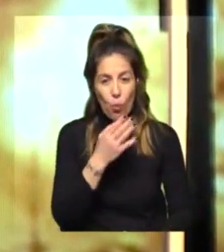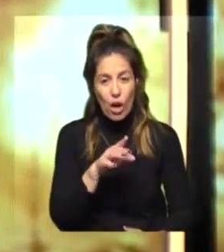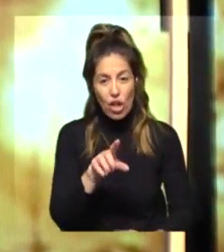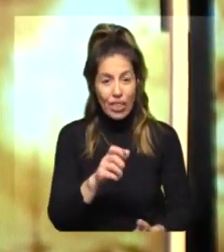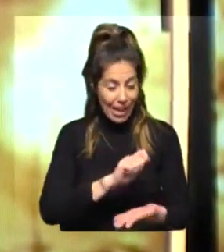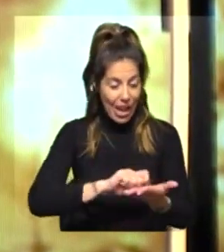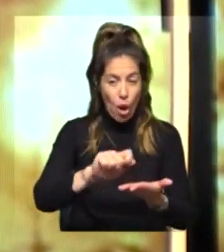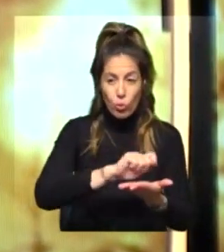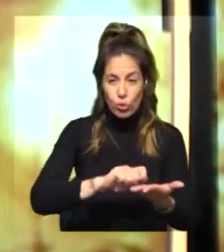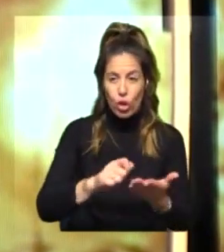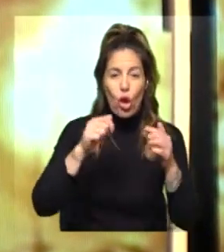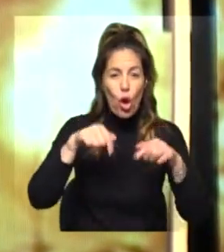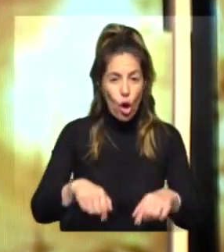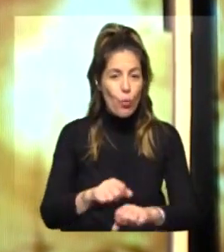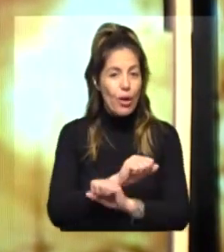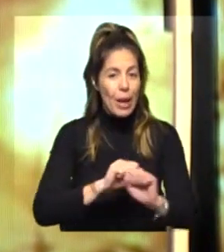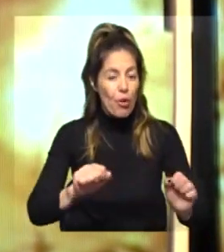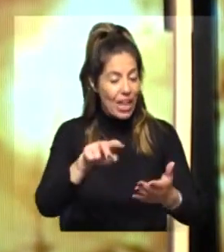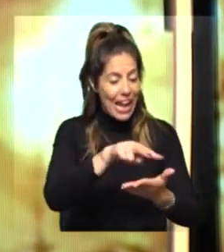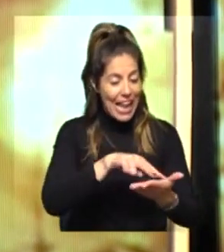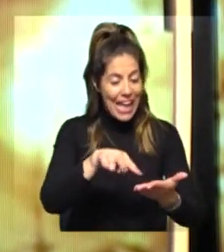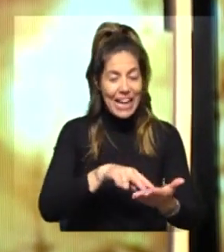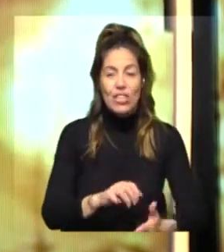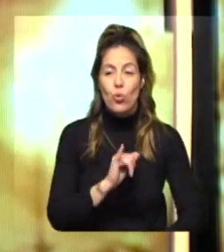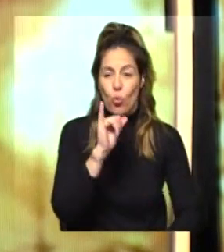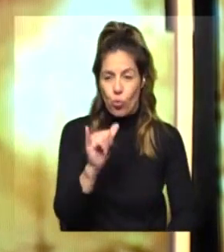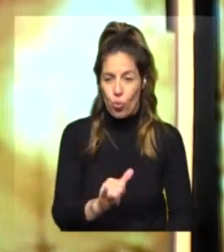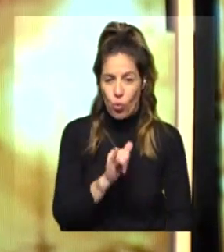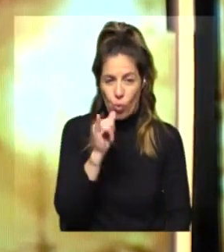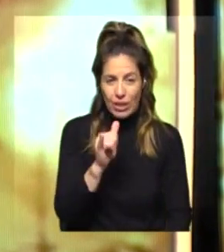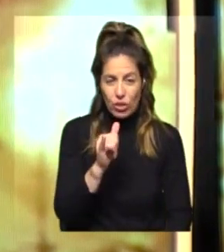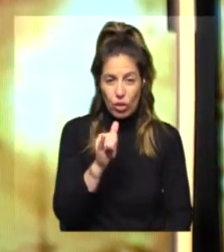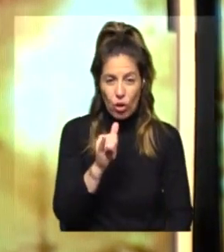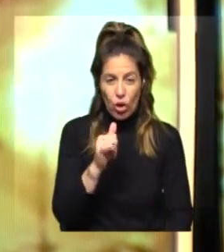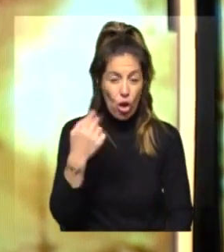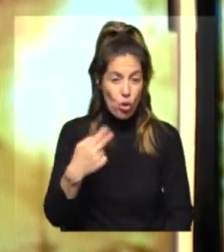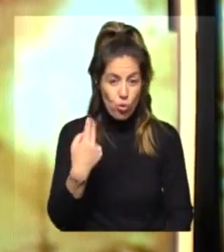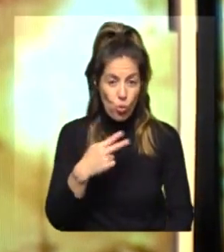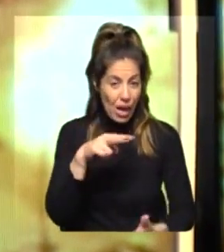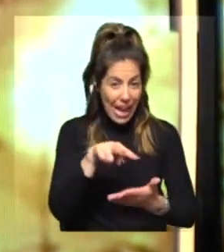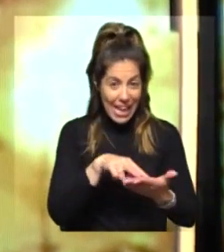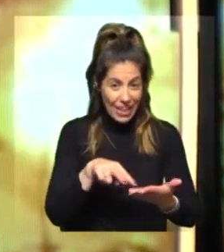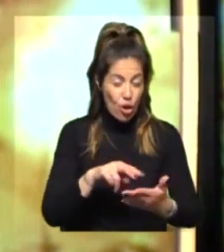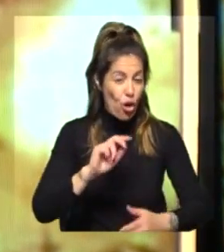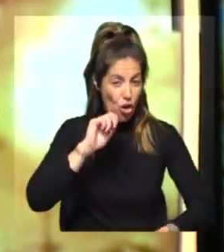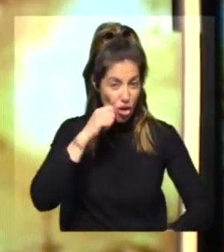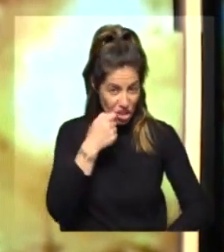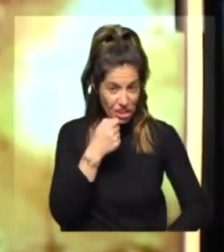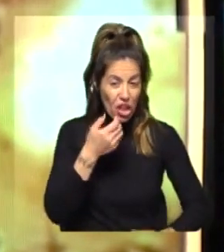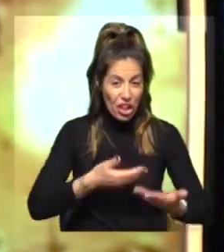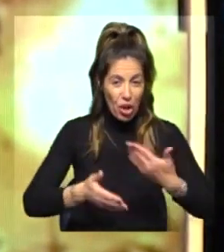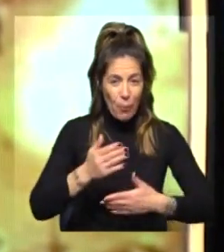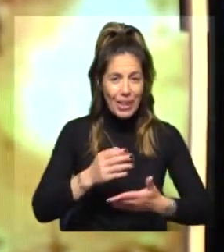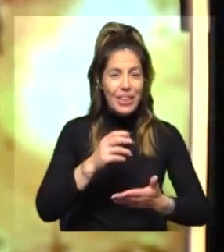solamente hoy voy a poder leerles un cuento inédito con lo lindo que es compartir cuentos inéditos sino que